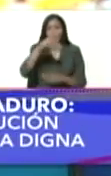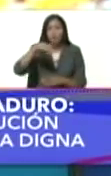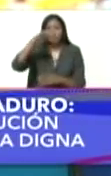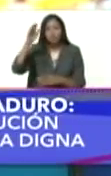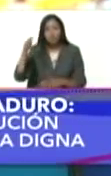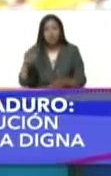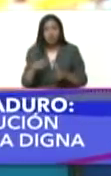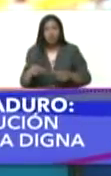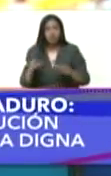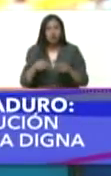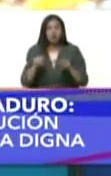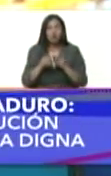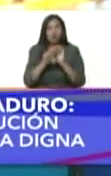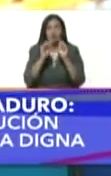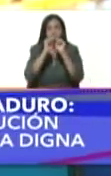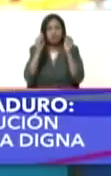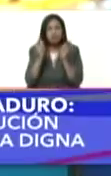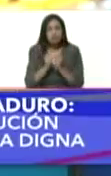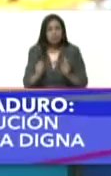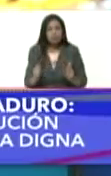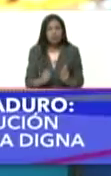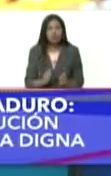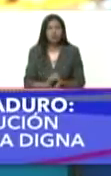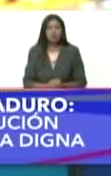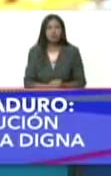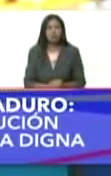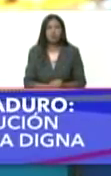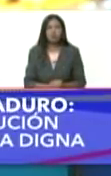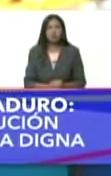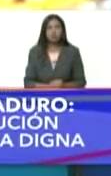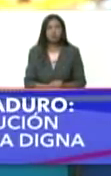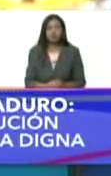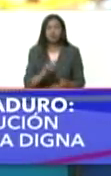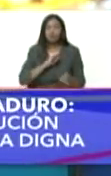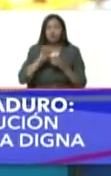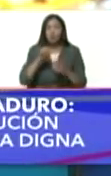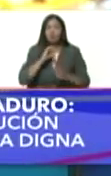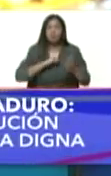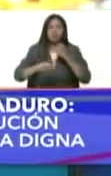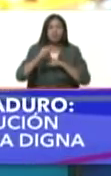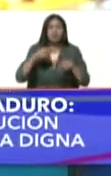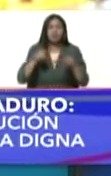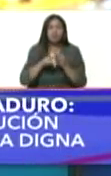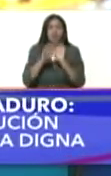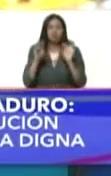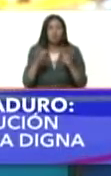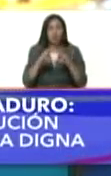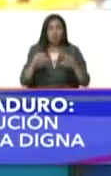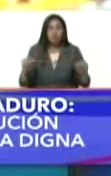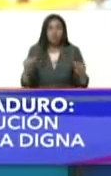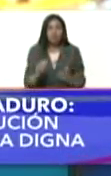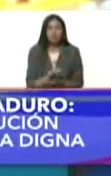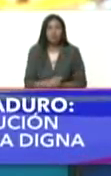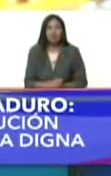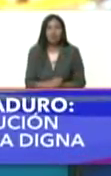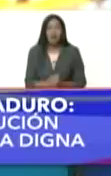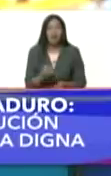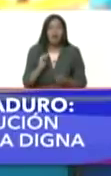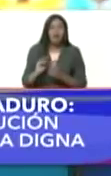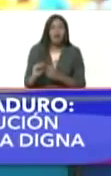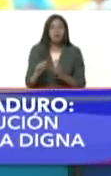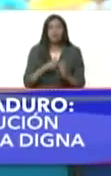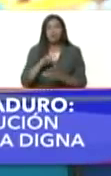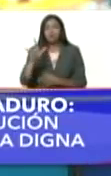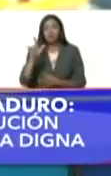caseríos, del sistema misilístico de defensa terrestre y antiaérea